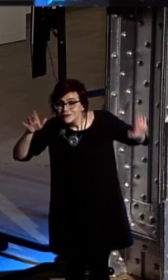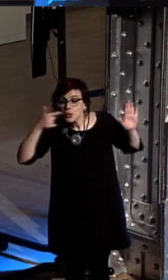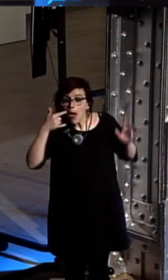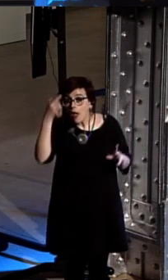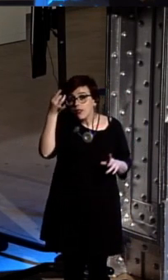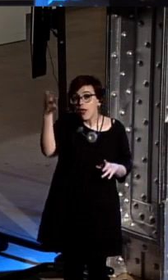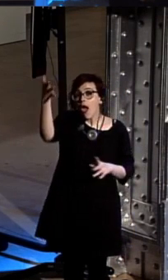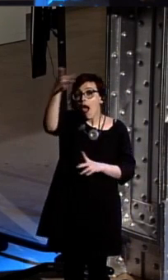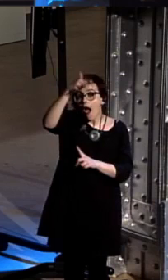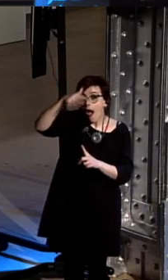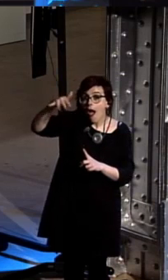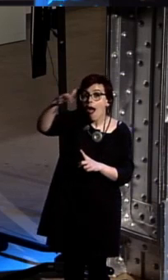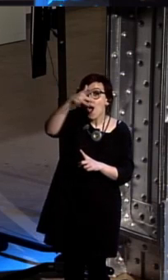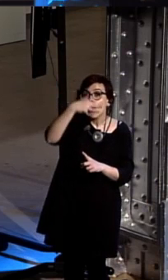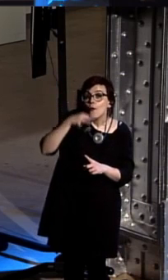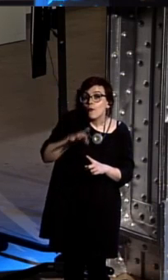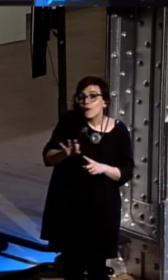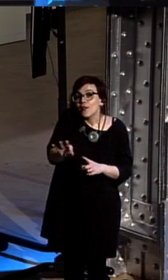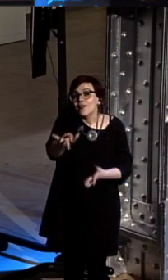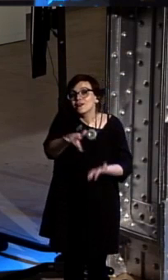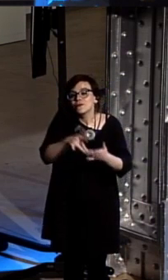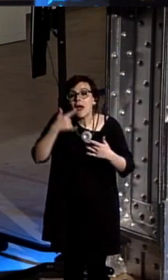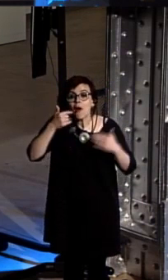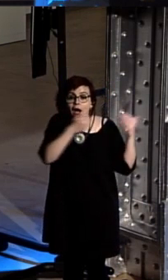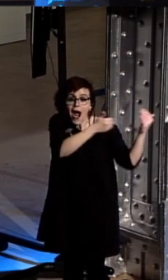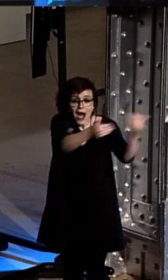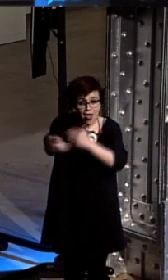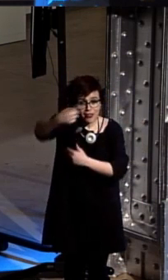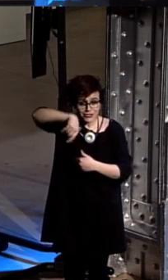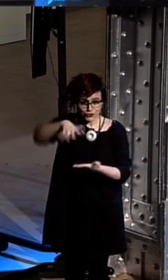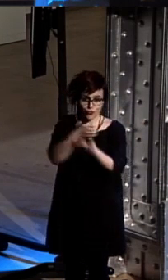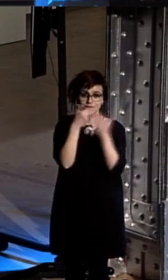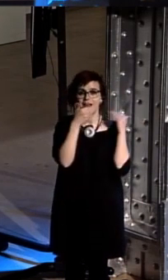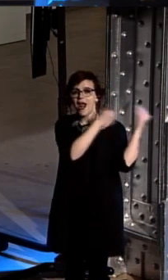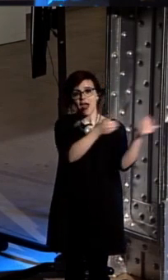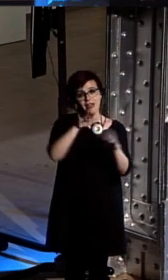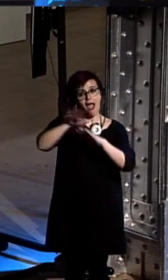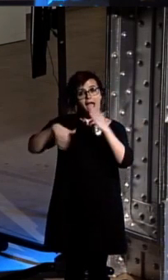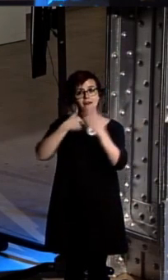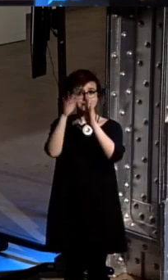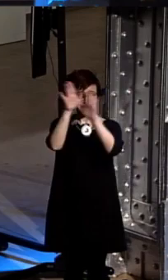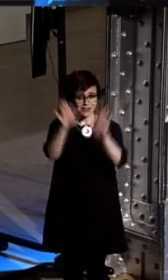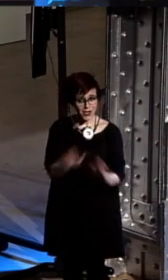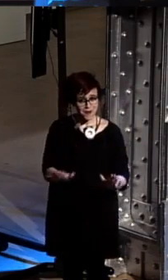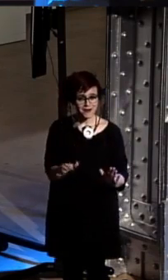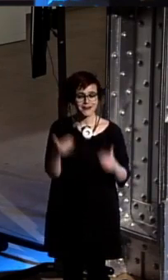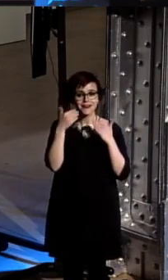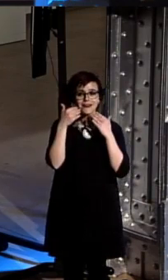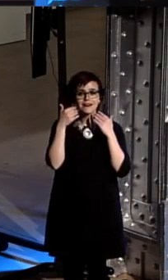seguro que la idea se queda en el aire, a lo mejor es semilla de algo más. Muchas gracias a todos los que habéis aguantado hasta el final. Gracias a